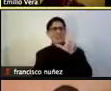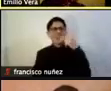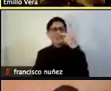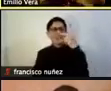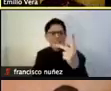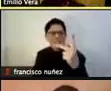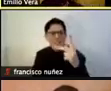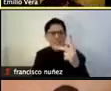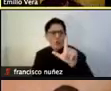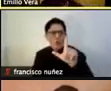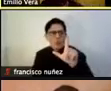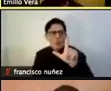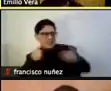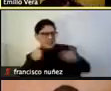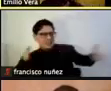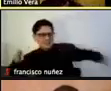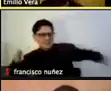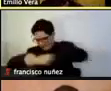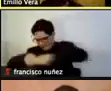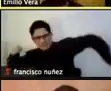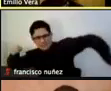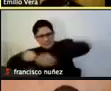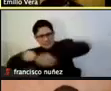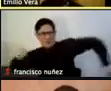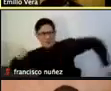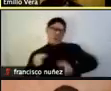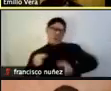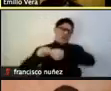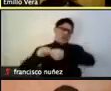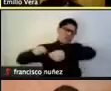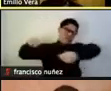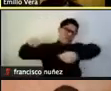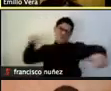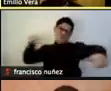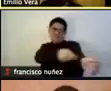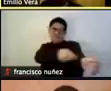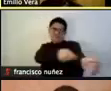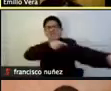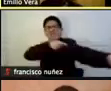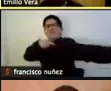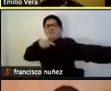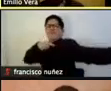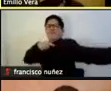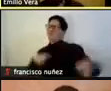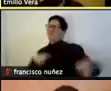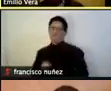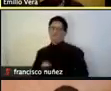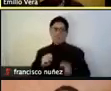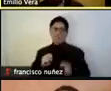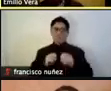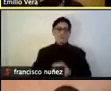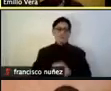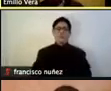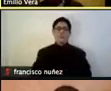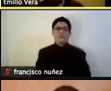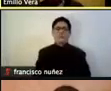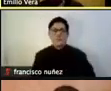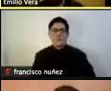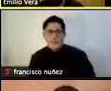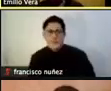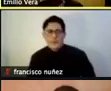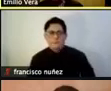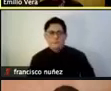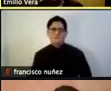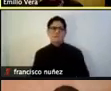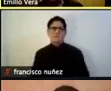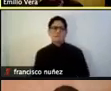ha dimensionado de una forma increíble. Las fuentes aquí, las fuentes van colocadas en unos flotadores que las